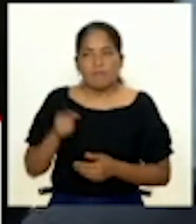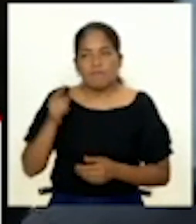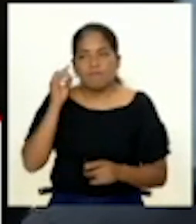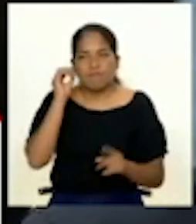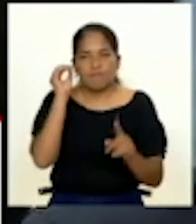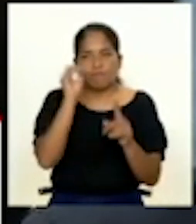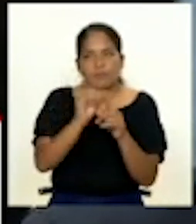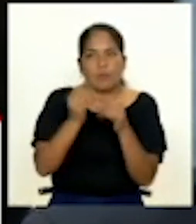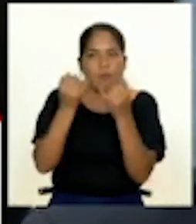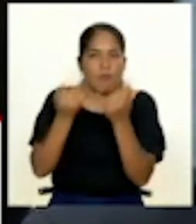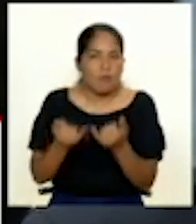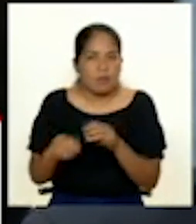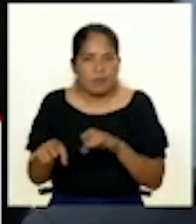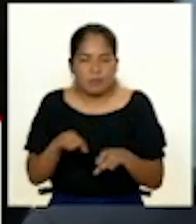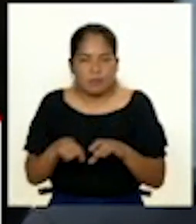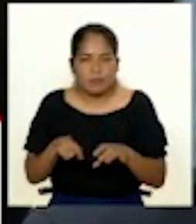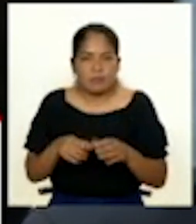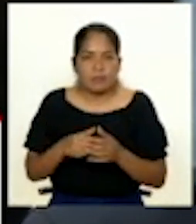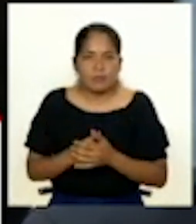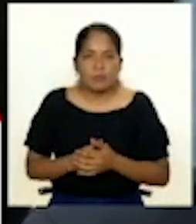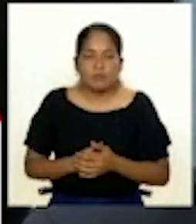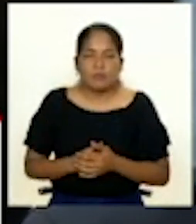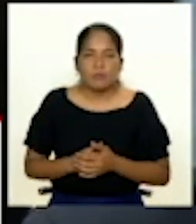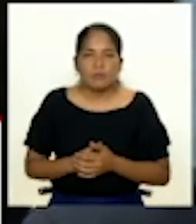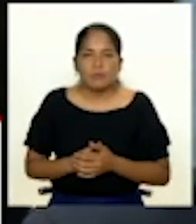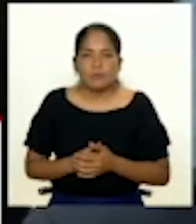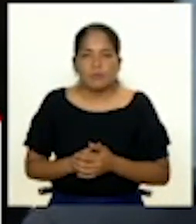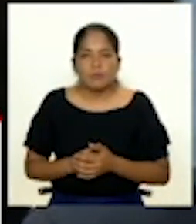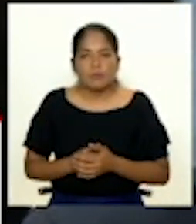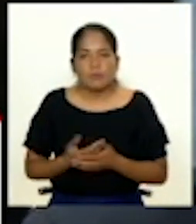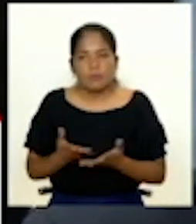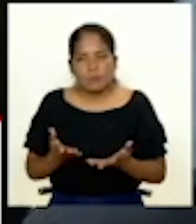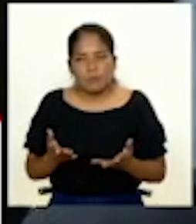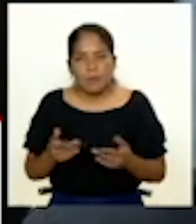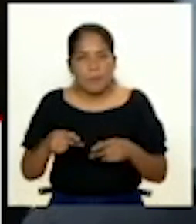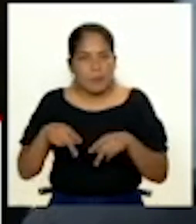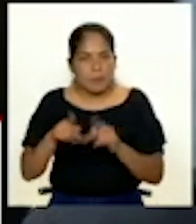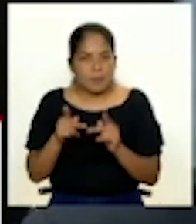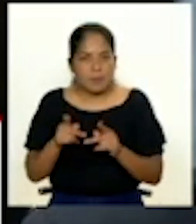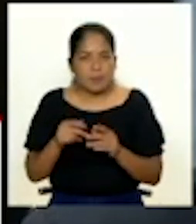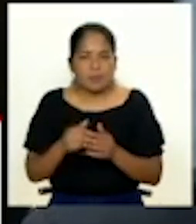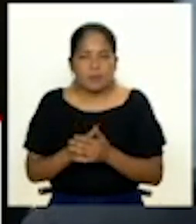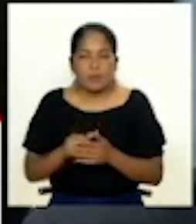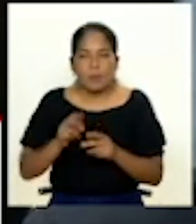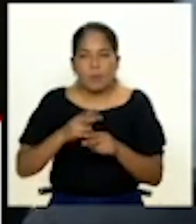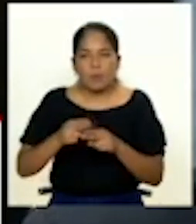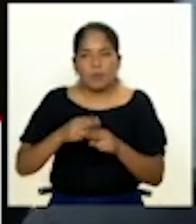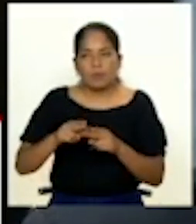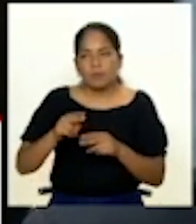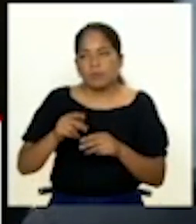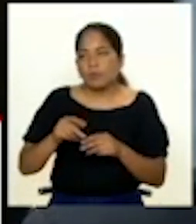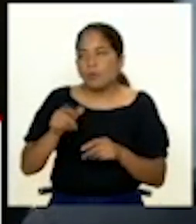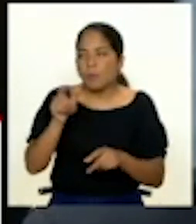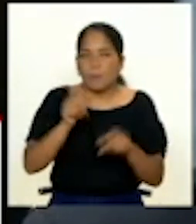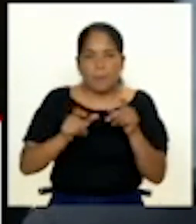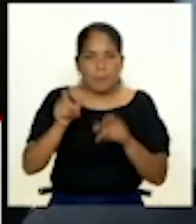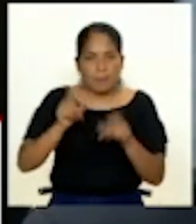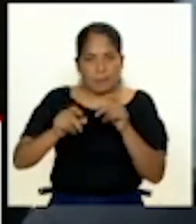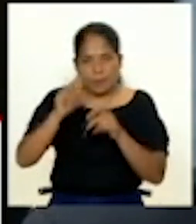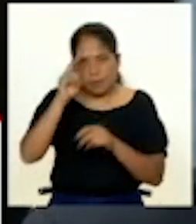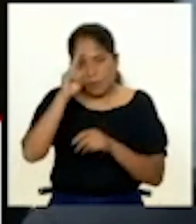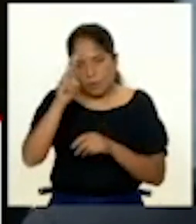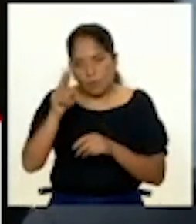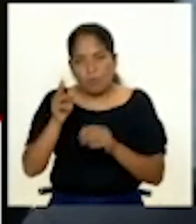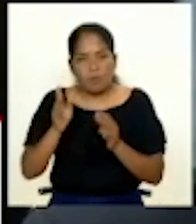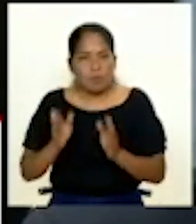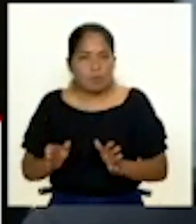tenemos ahora es el uso, la utilización y el beneficio más breve, ¿no?, de los peruanos, sobre todo de menos recursos, ¿no?, en los que están